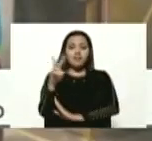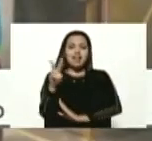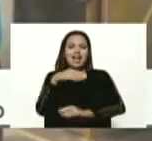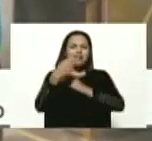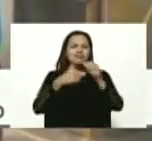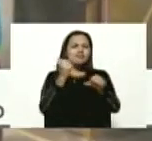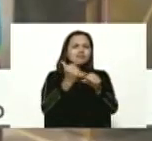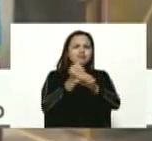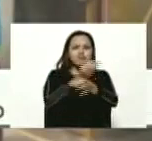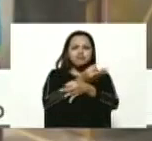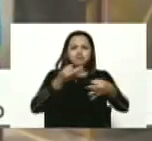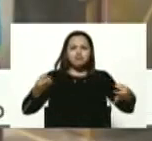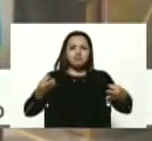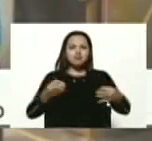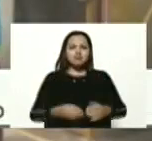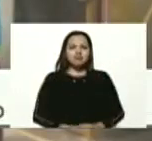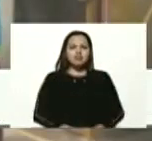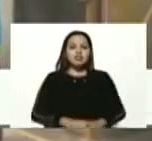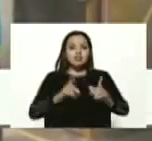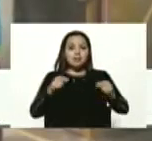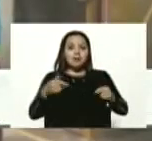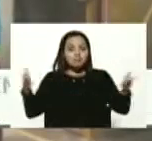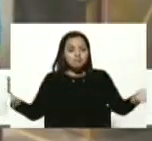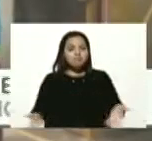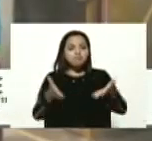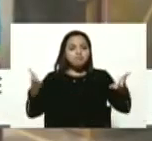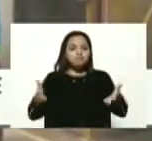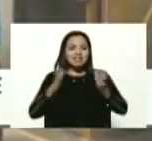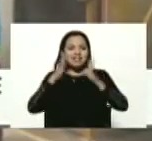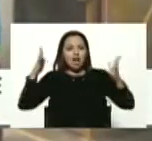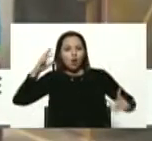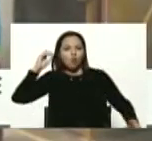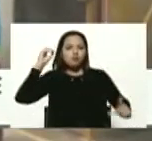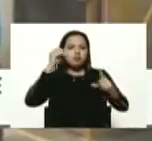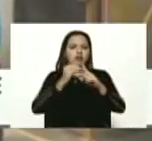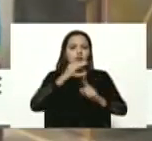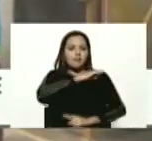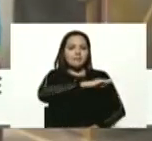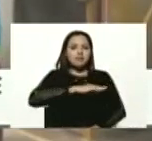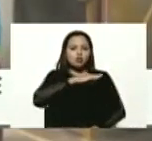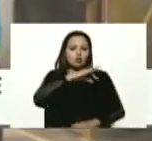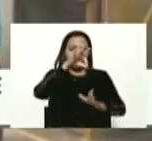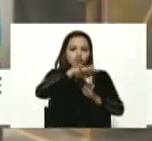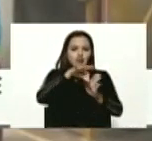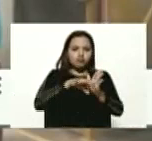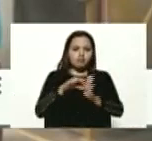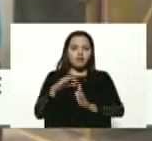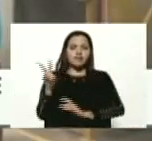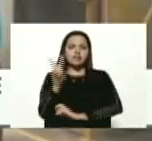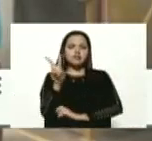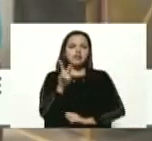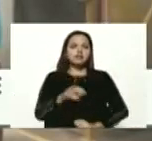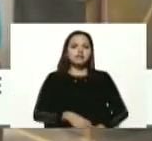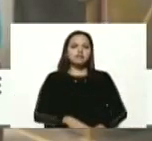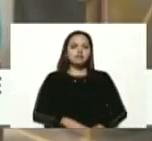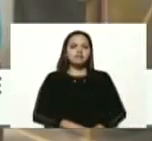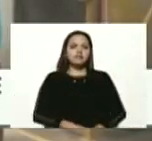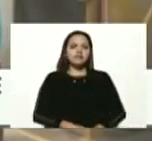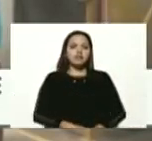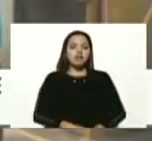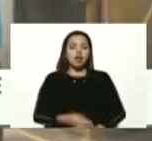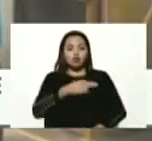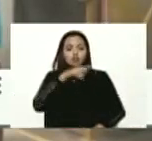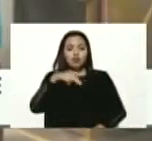calidad y que viene a apalancar ese gran vértice de la gran misión AgroVenezuela. Pero ¿quién más que